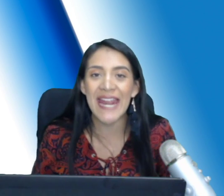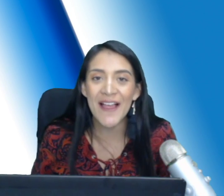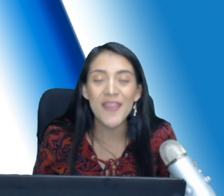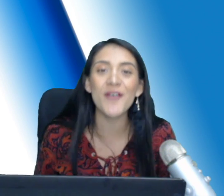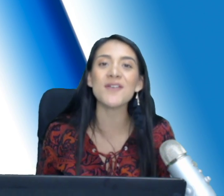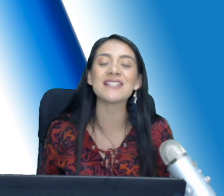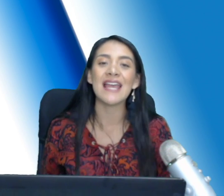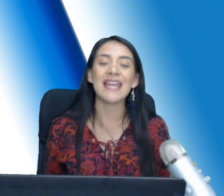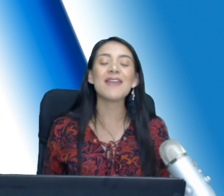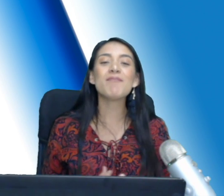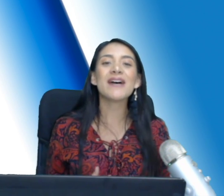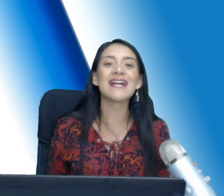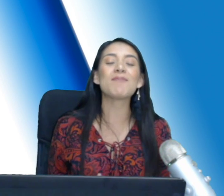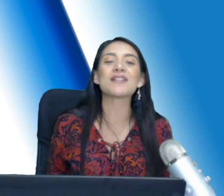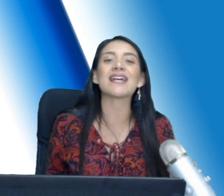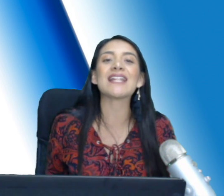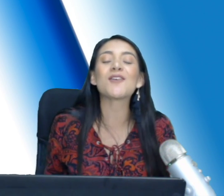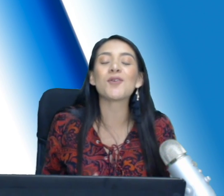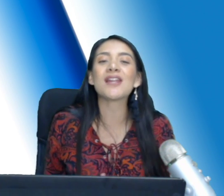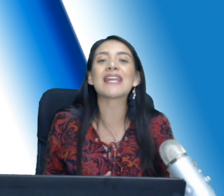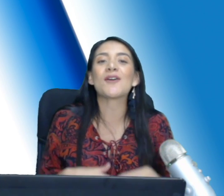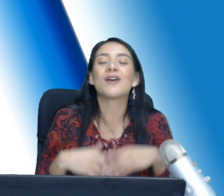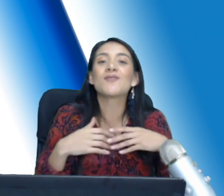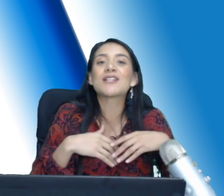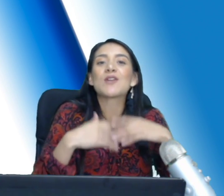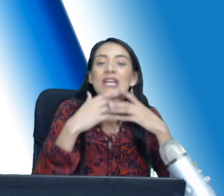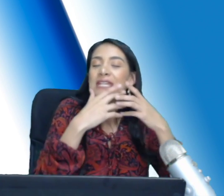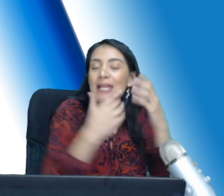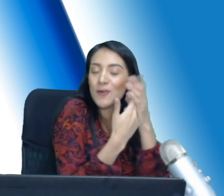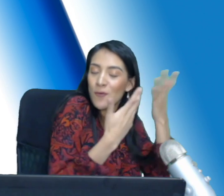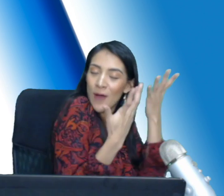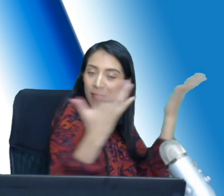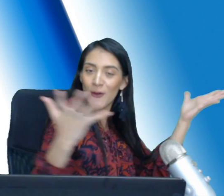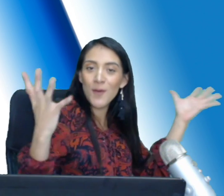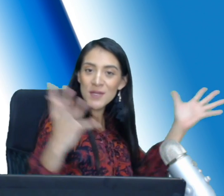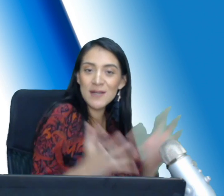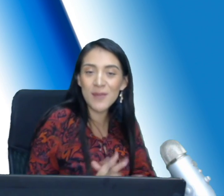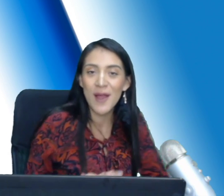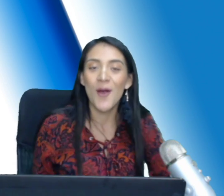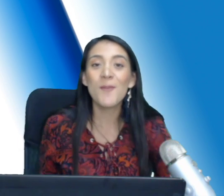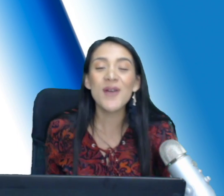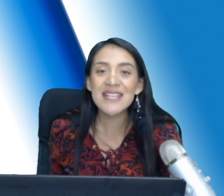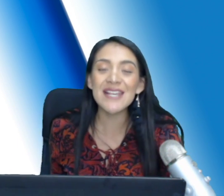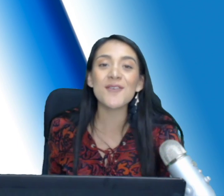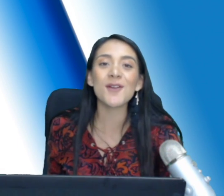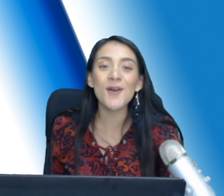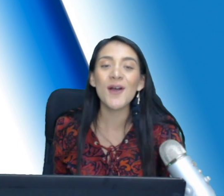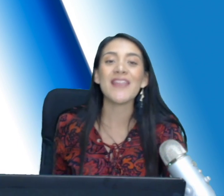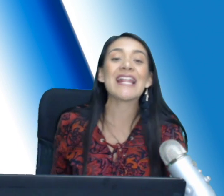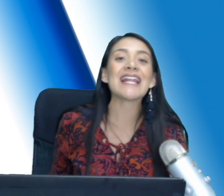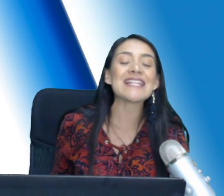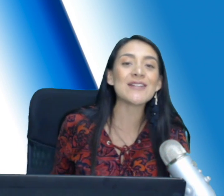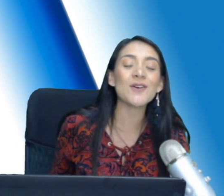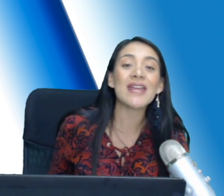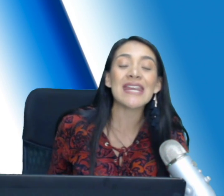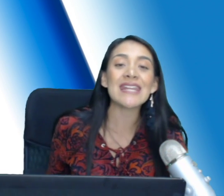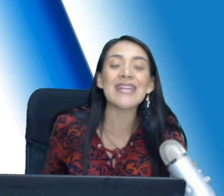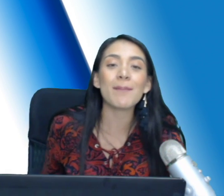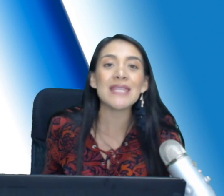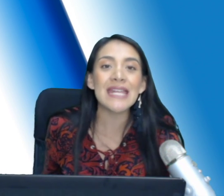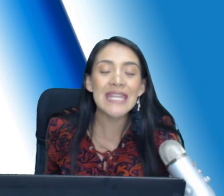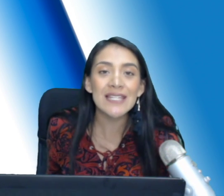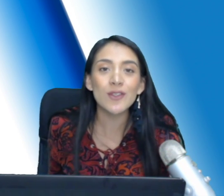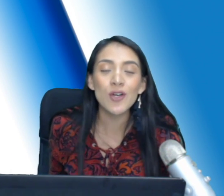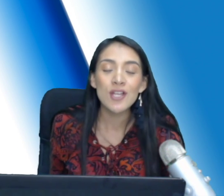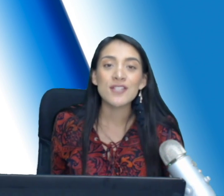12 eran 2. Y para pues salir con una sonrisa triunfando, como siempre, pues se acordó del clásico de